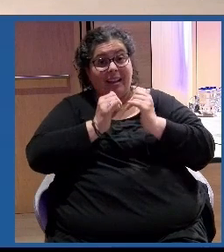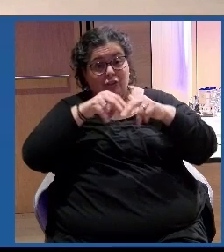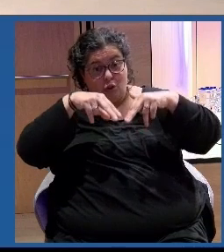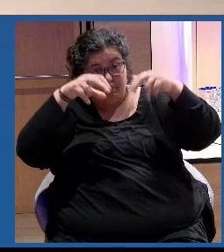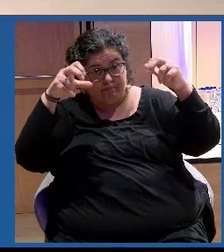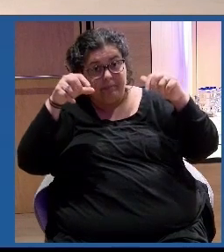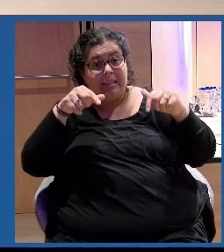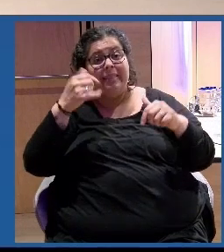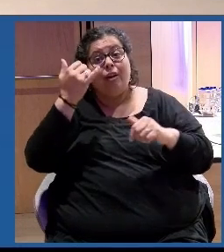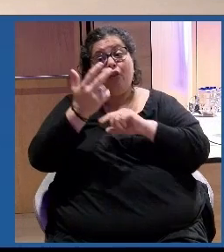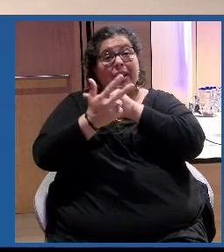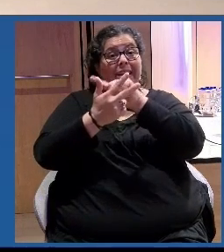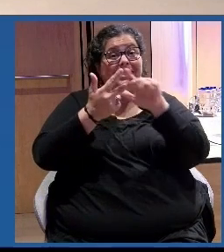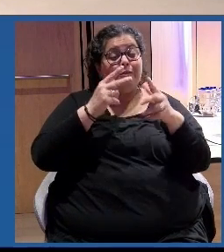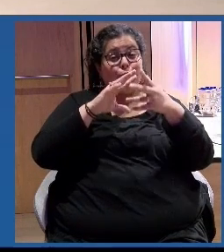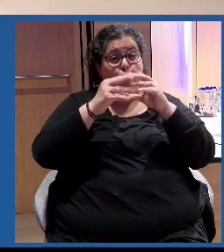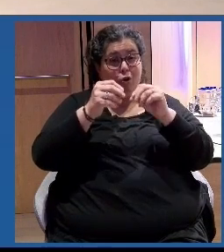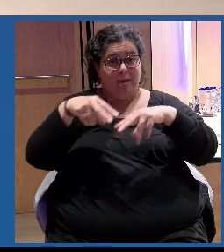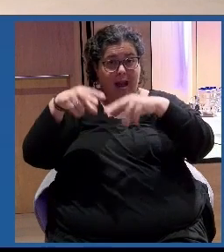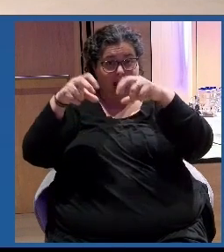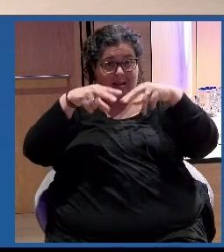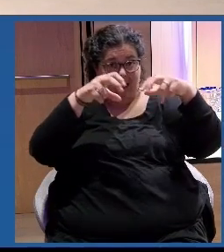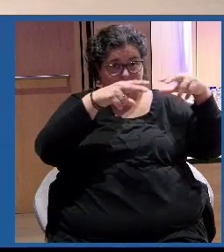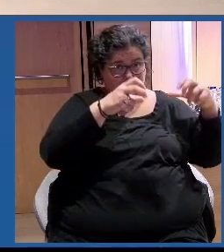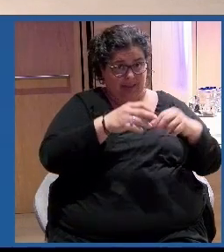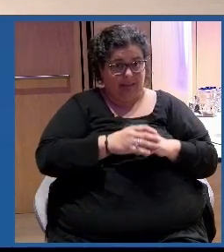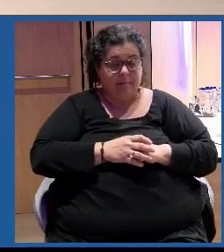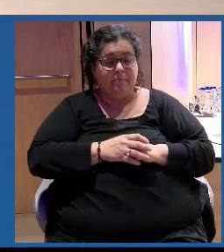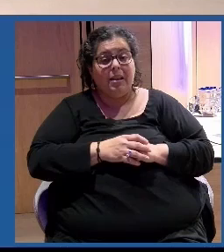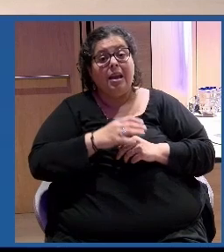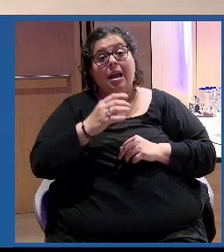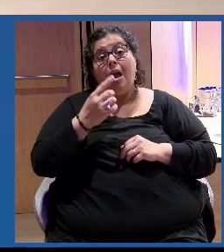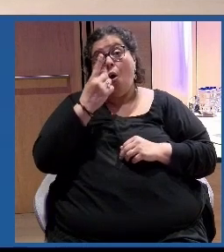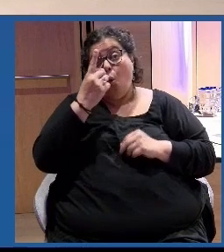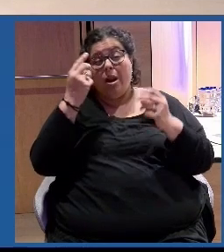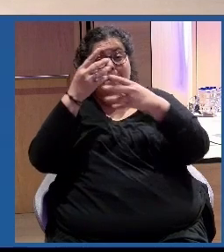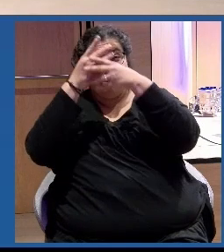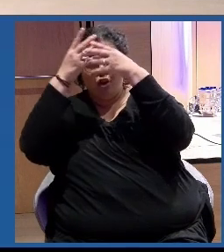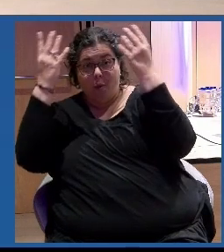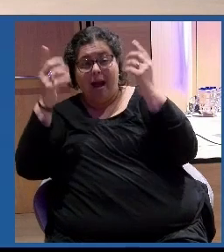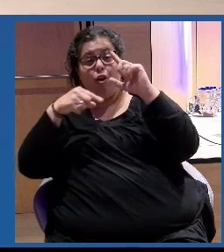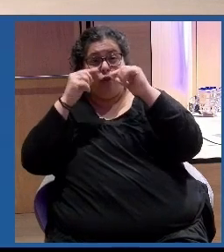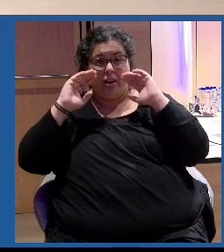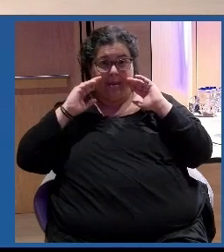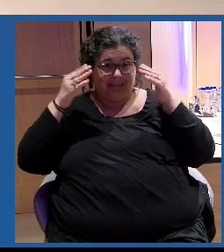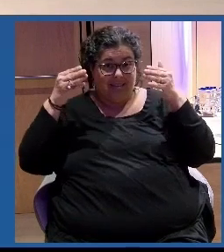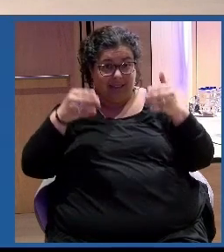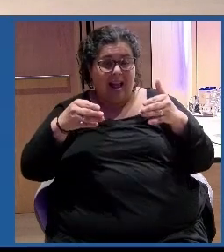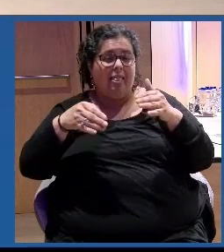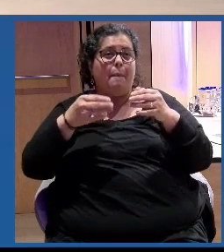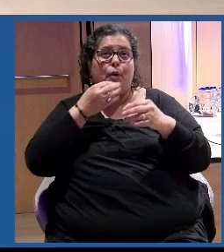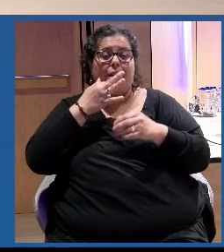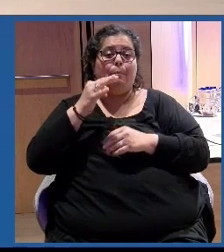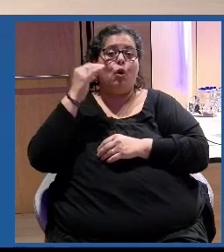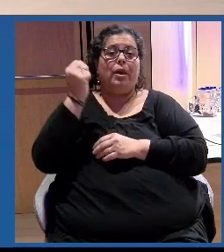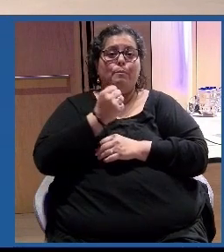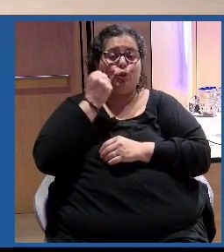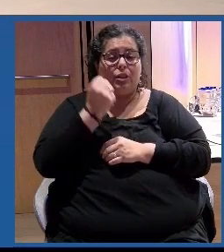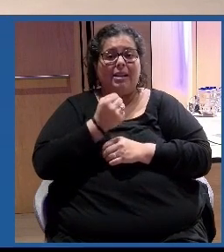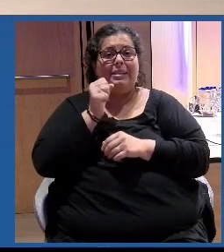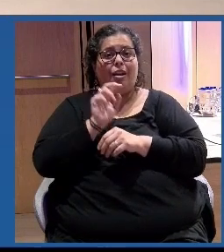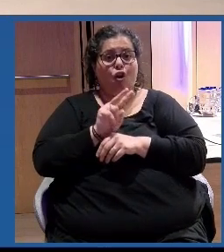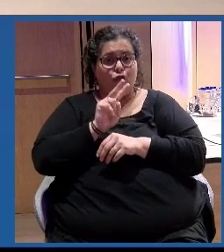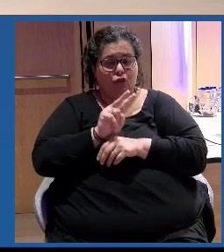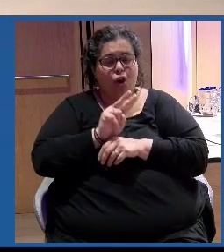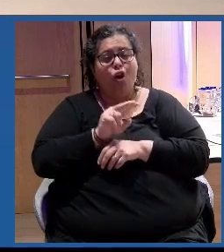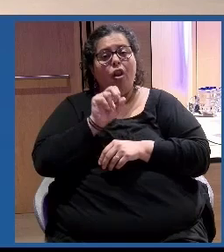3 grandes líneas analíticas, es decir, una más global, una más centrada en la importancia del control de la opacidad de las